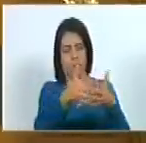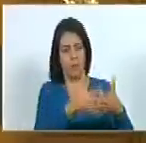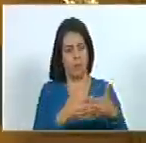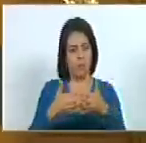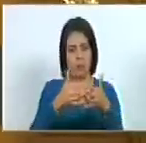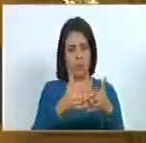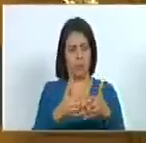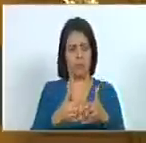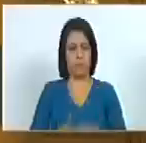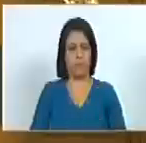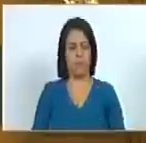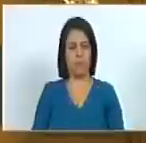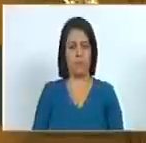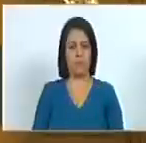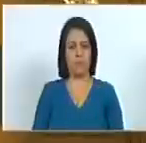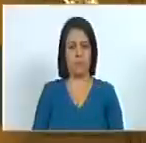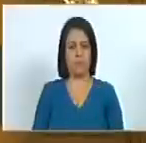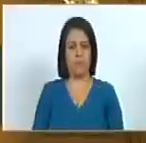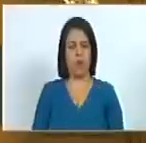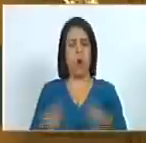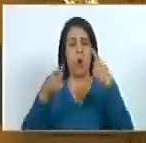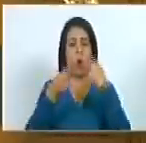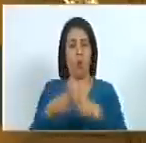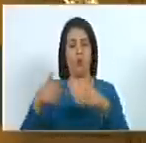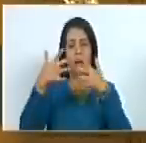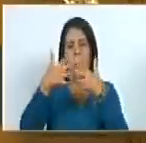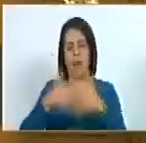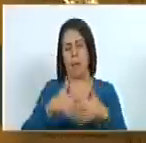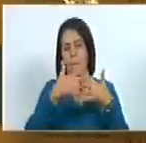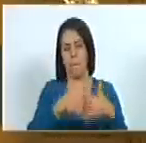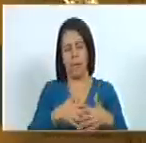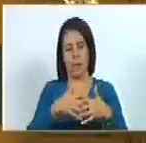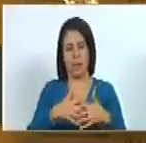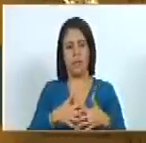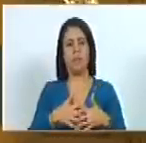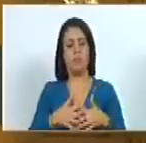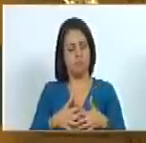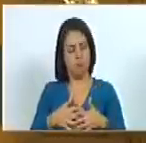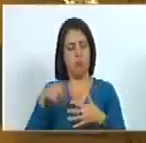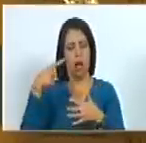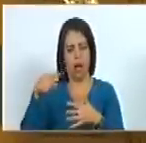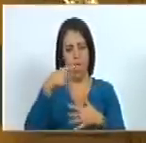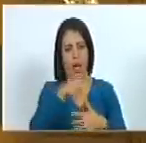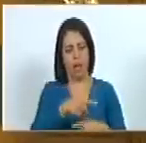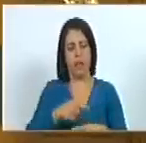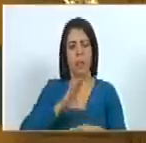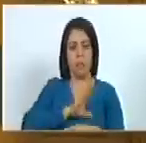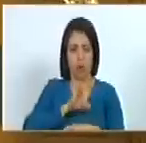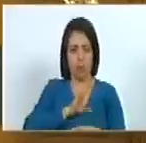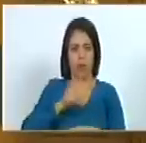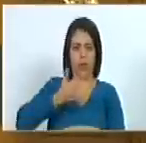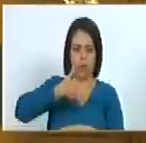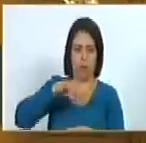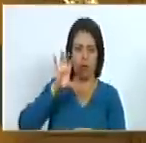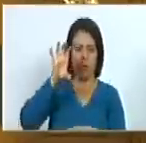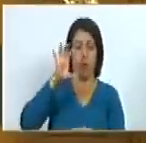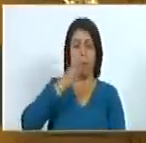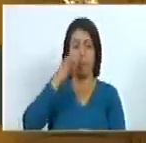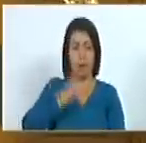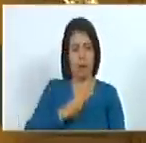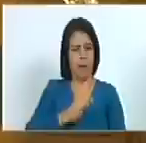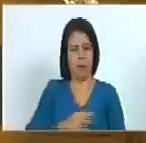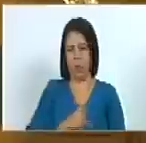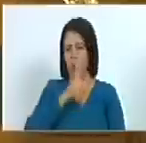norteamericanas y otras empresas acreedoras de nuestro país. Esta es una verdadera